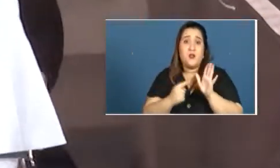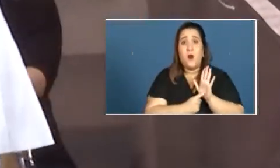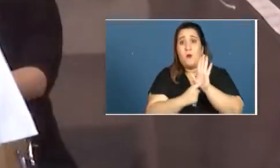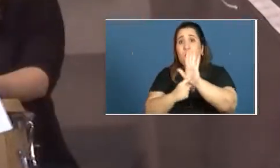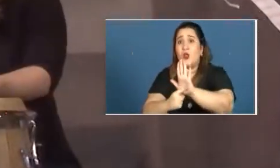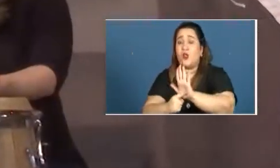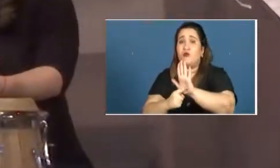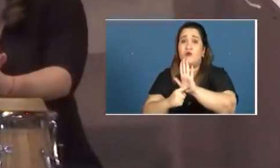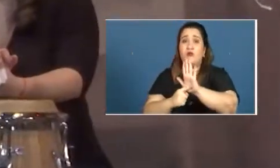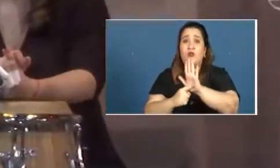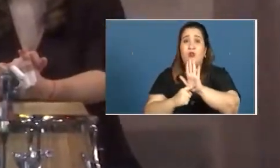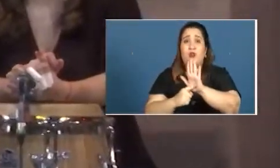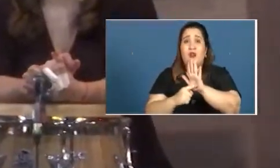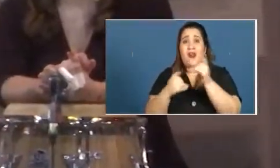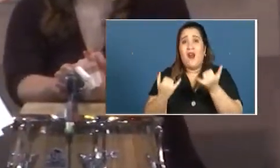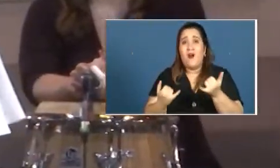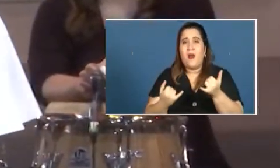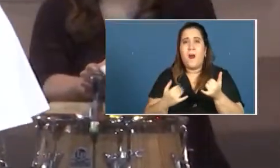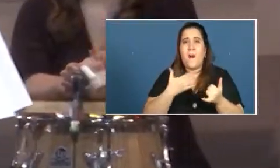es mejor paulatinamente.